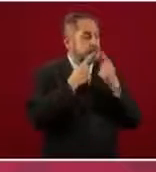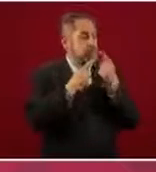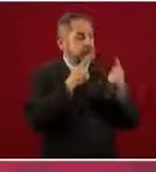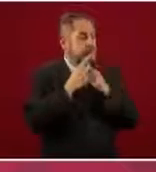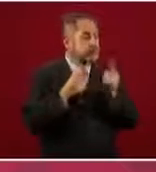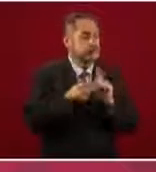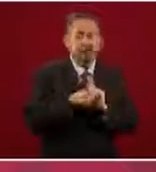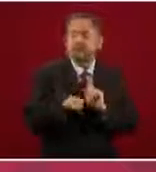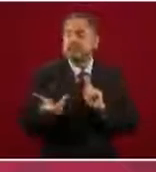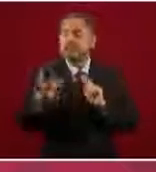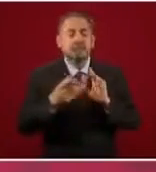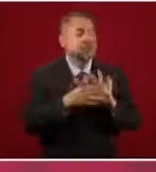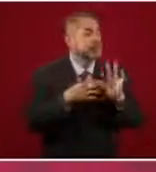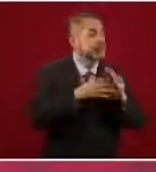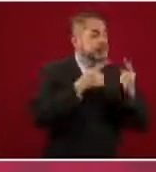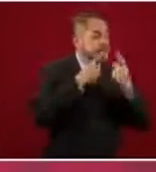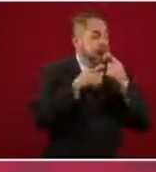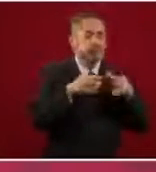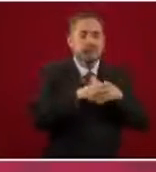era asunto de los políticos.